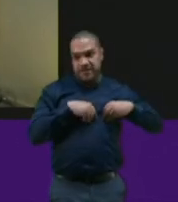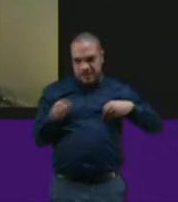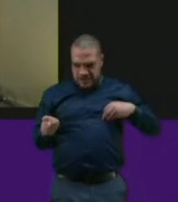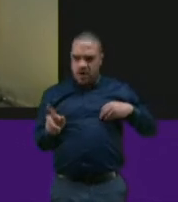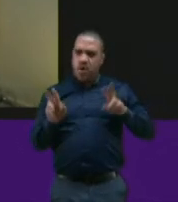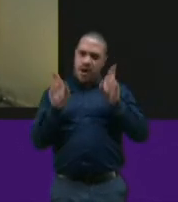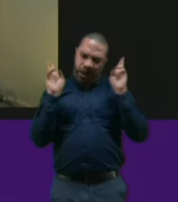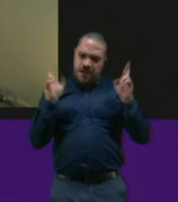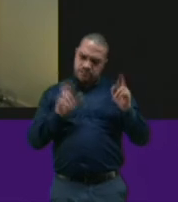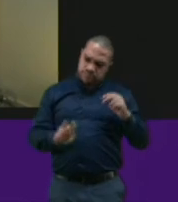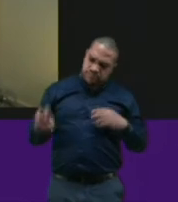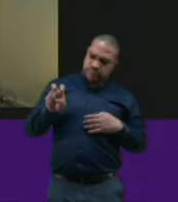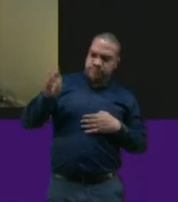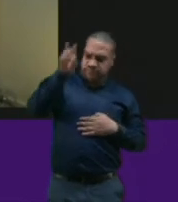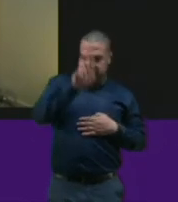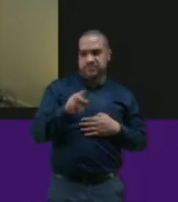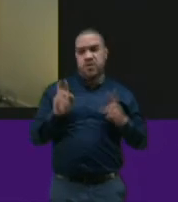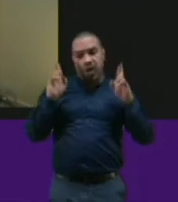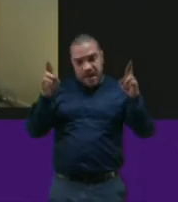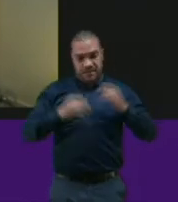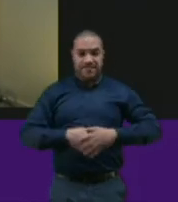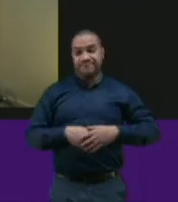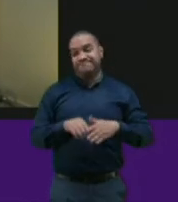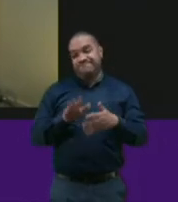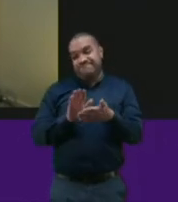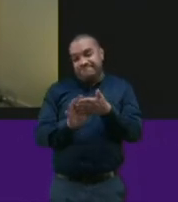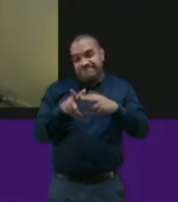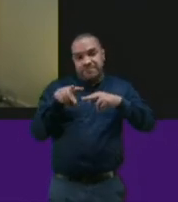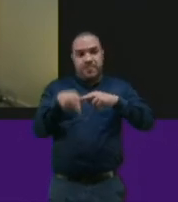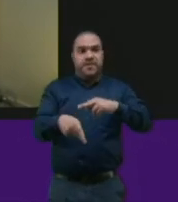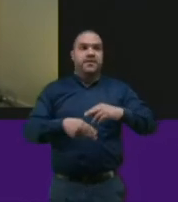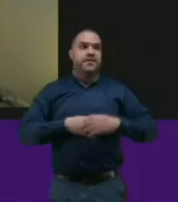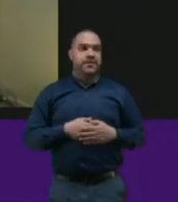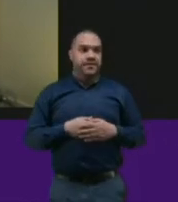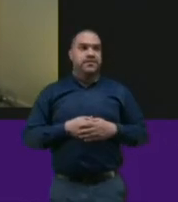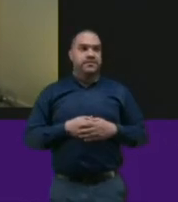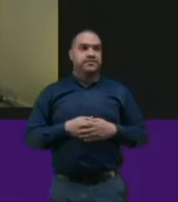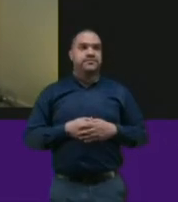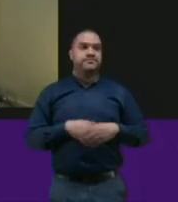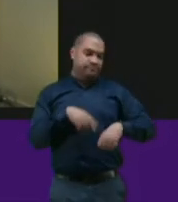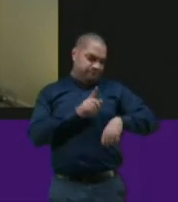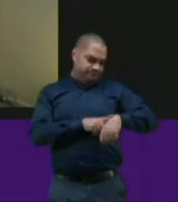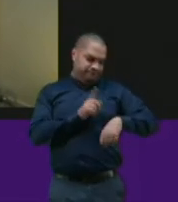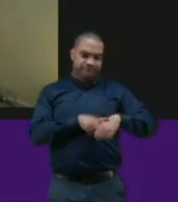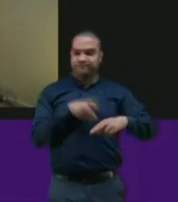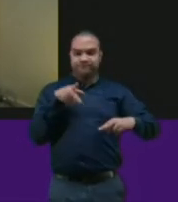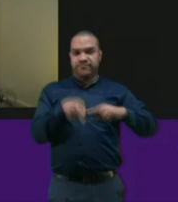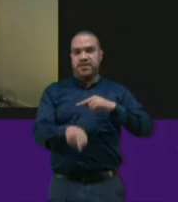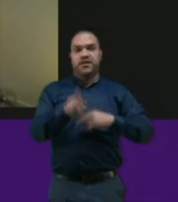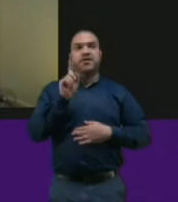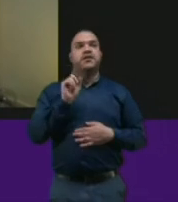toca ya cortarte porque si no, no nos da y tenemos ya a Javier y tenemos que cortar porque vamos con Marco